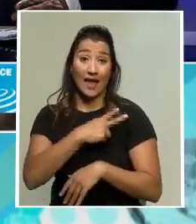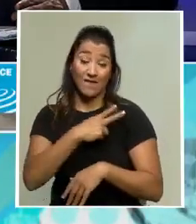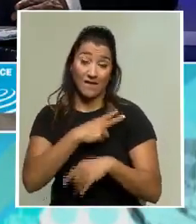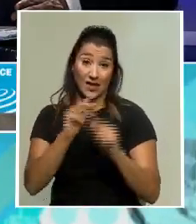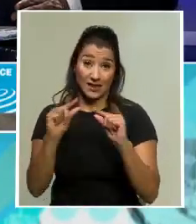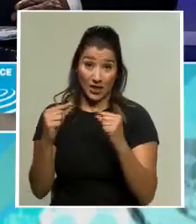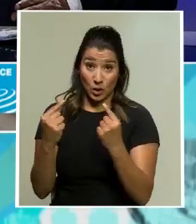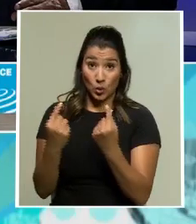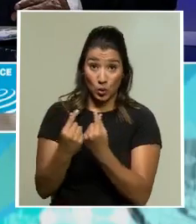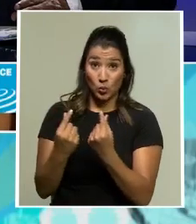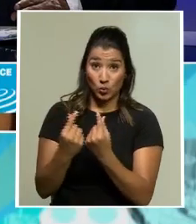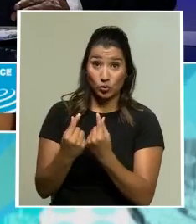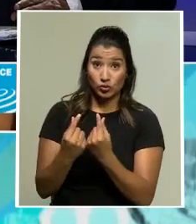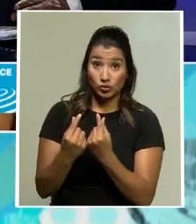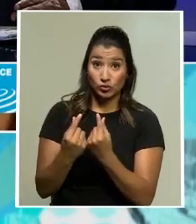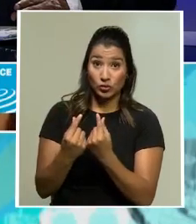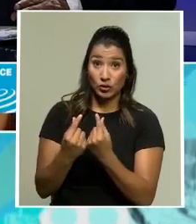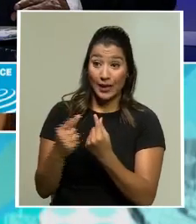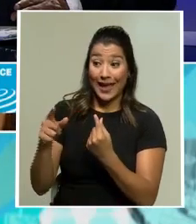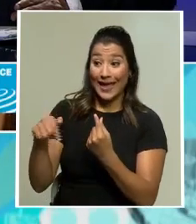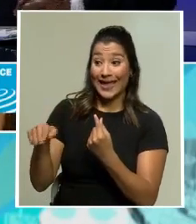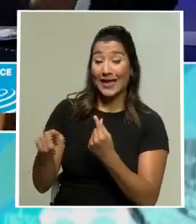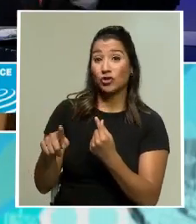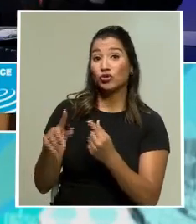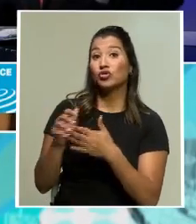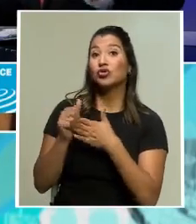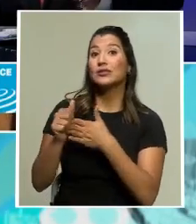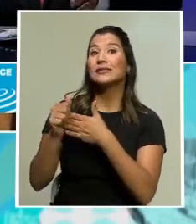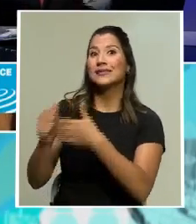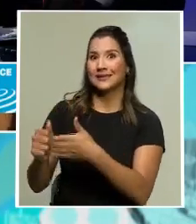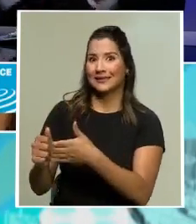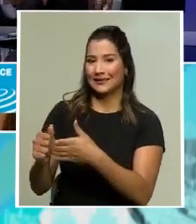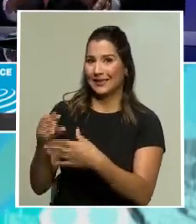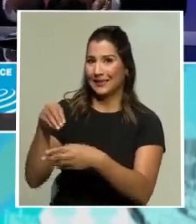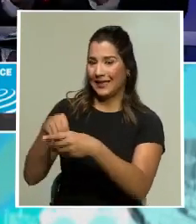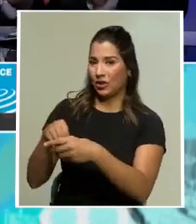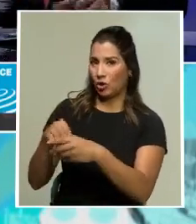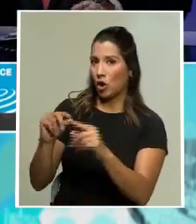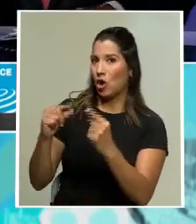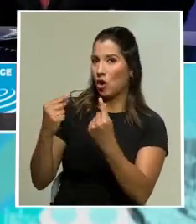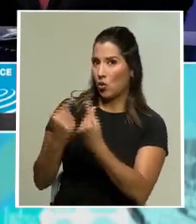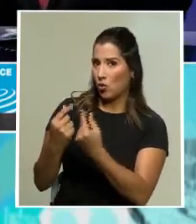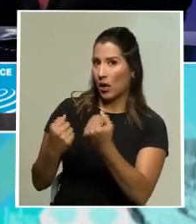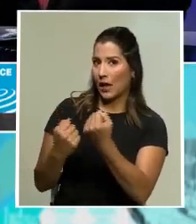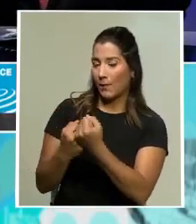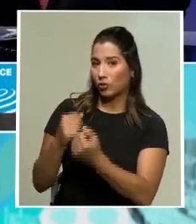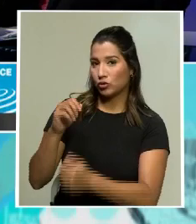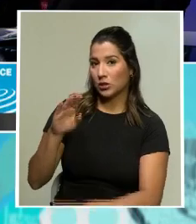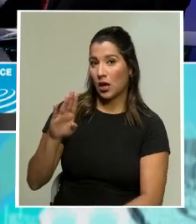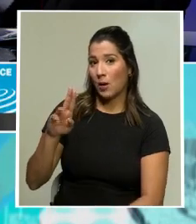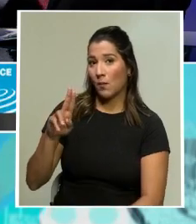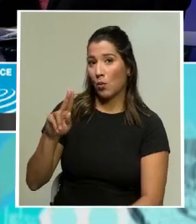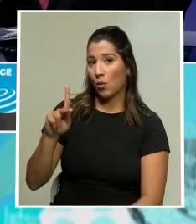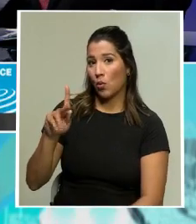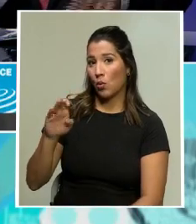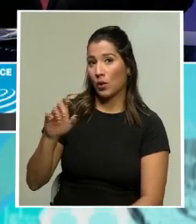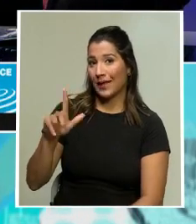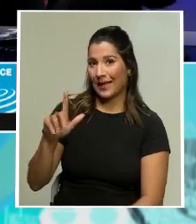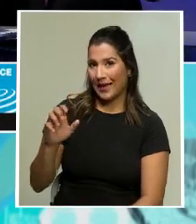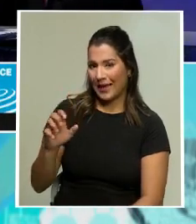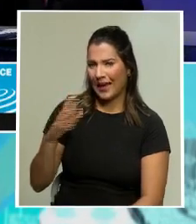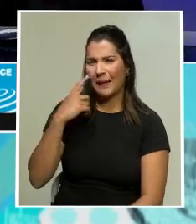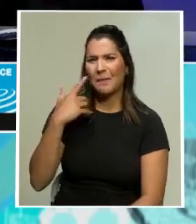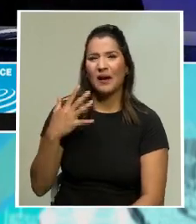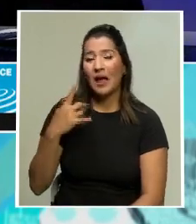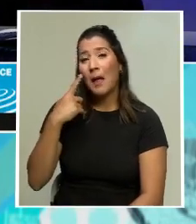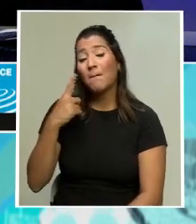directivos del gobierno de Bukele. Se presume que eso es para llegar a acuerdos